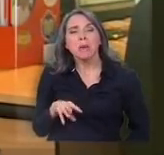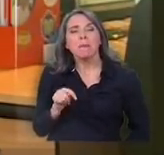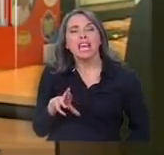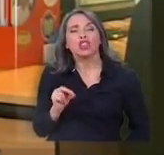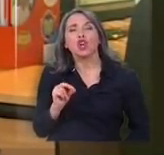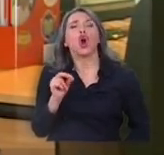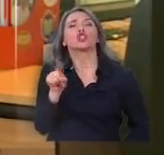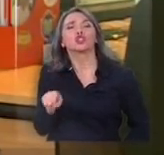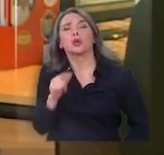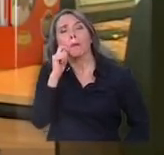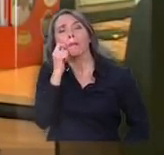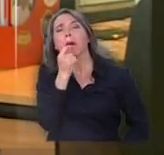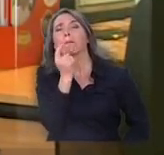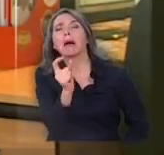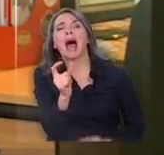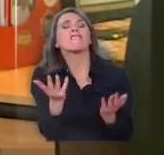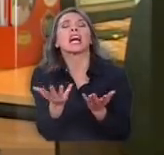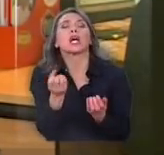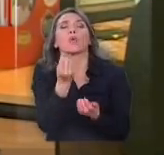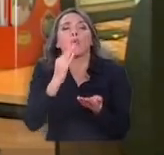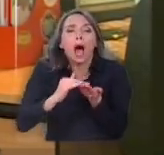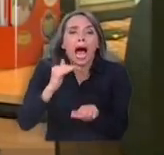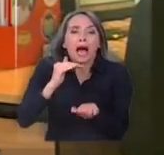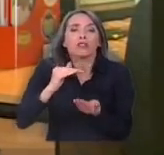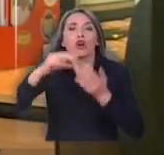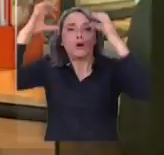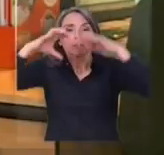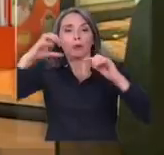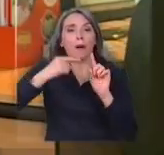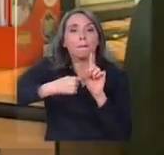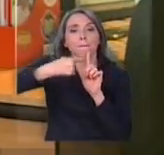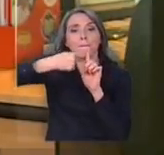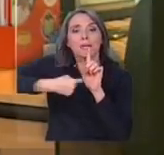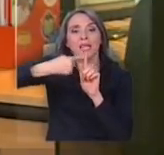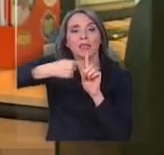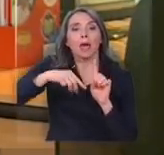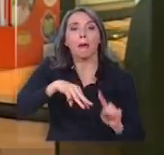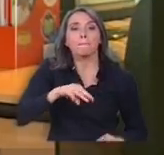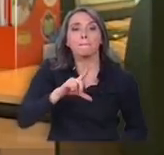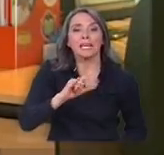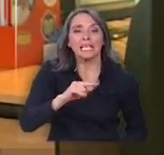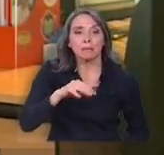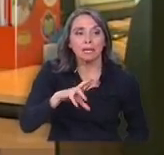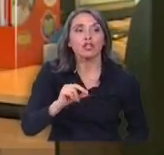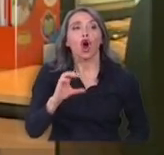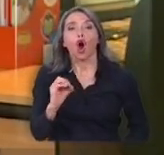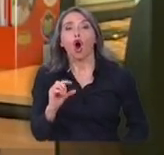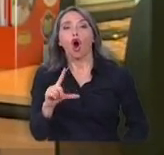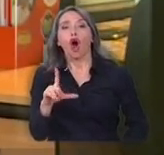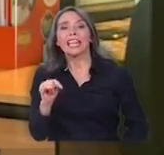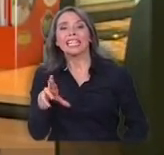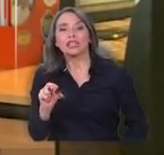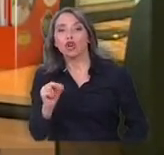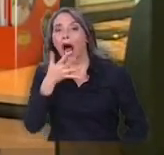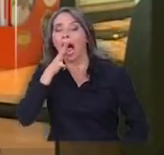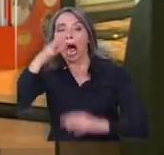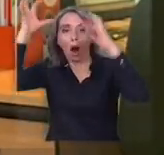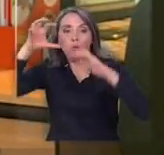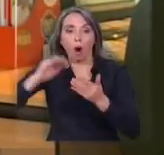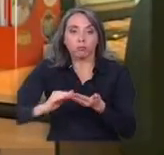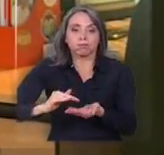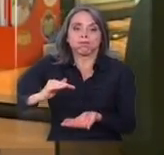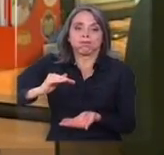refiere exactamente esta cantidad? Bueno, las precipitaciones se miden como milímetros o litros de agua caída. Uh-huh. ¿Eso qué